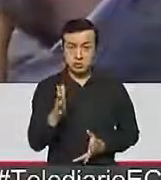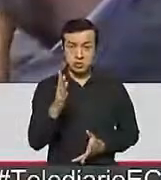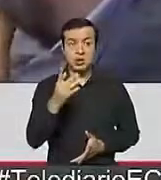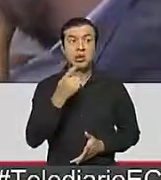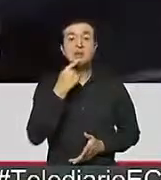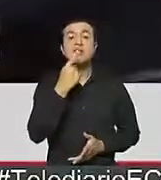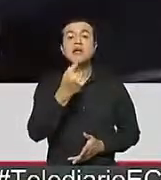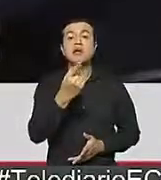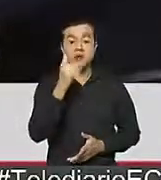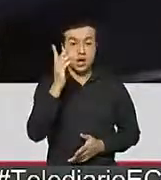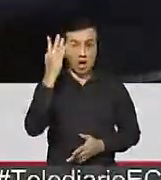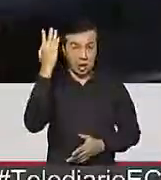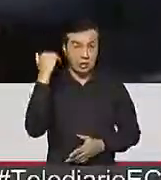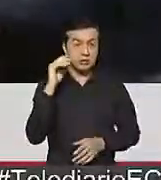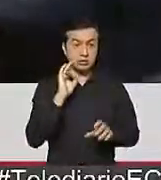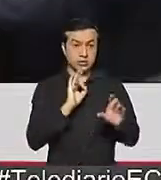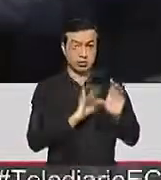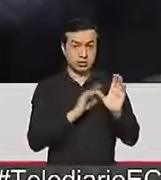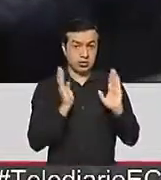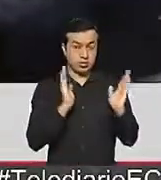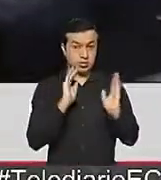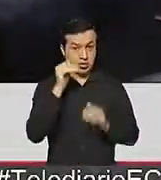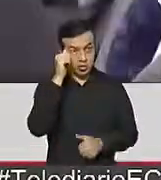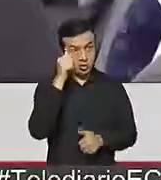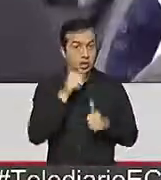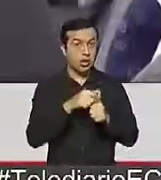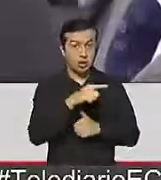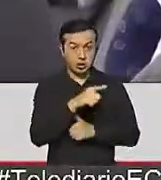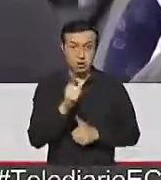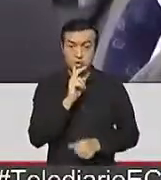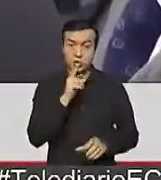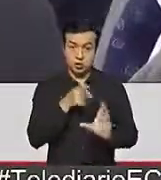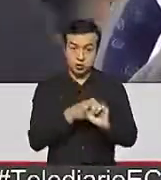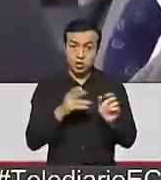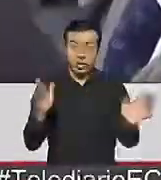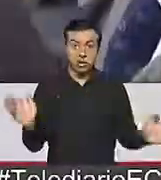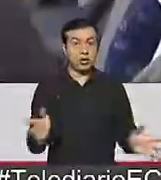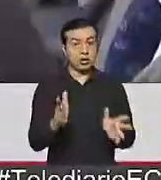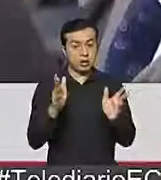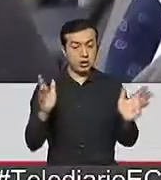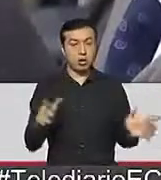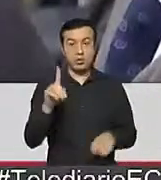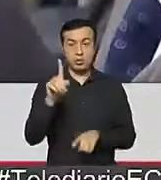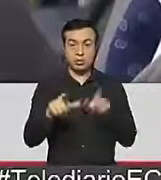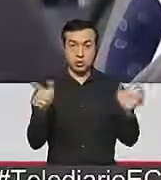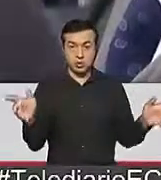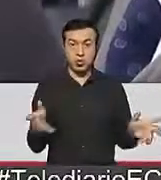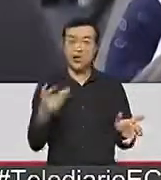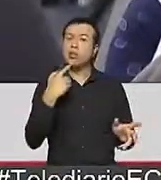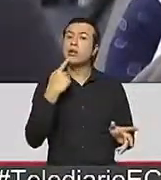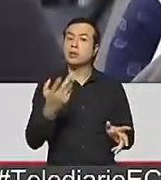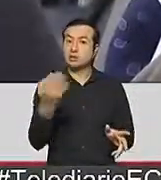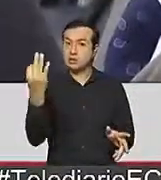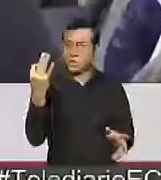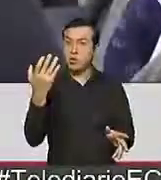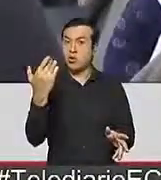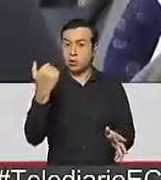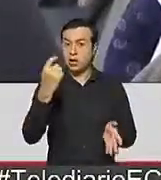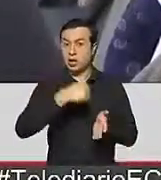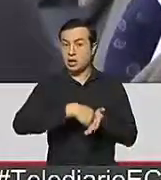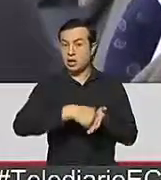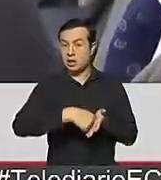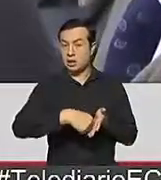episodios que involucran a sus antecesores en el organismo de participación. Incentivaba inclusive a recolectar firmas para